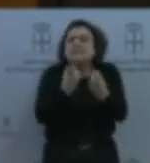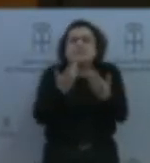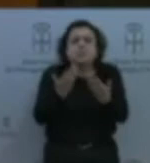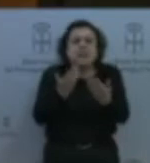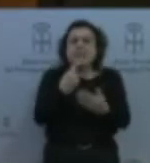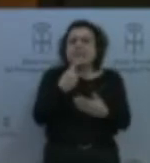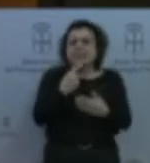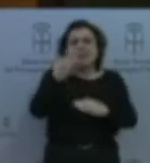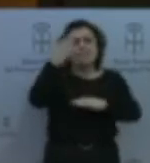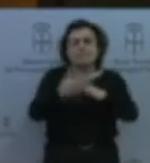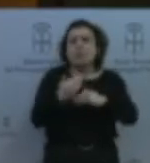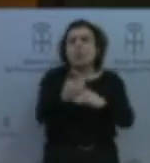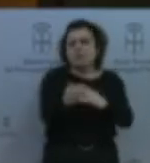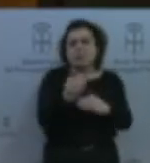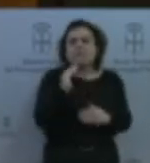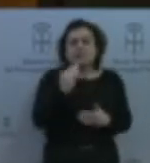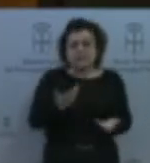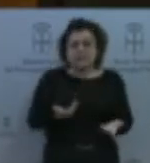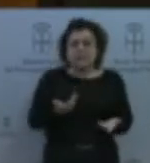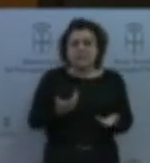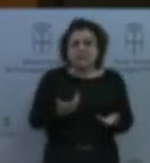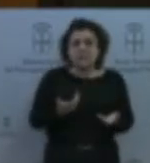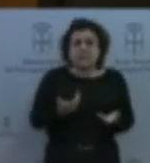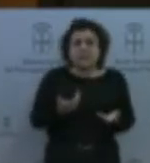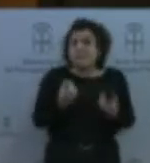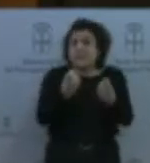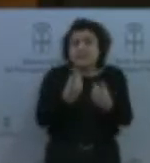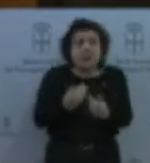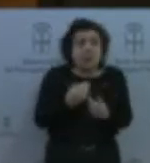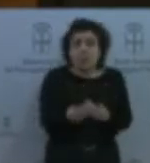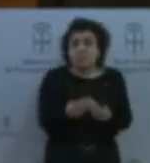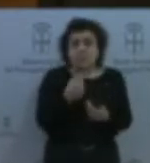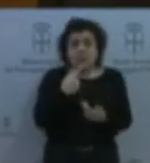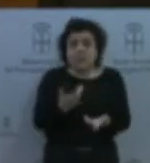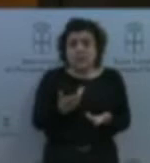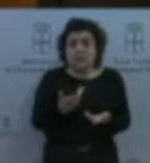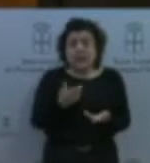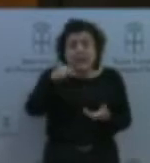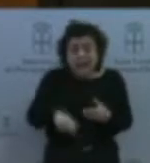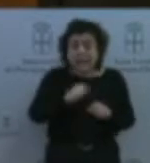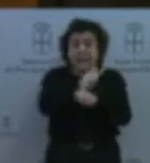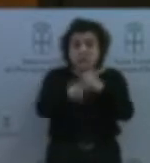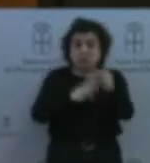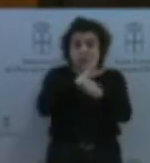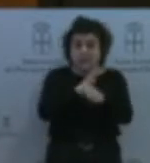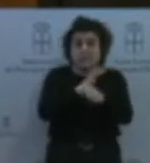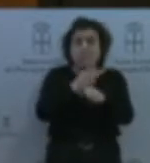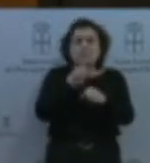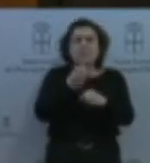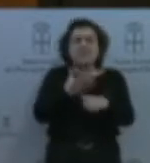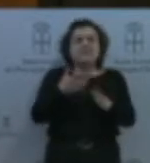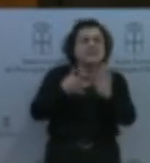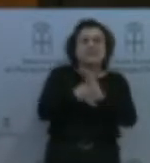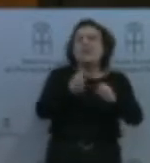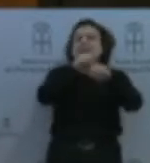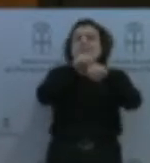cómo, fáltenos el cuándo. Esta legislatura puede y tiene que ser histórica. Esta legislatura puede y tiene que ser la de la